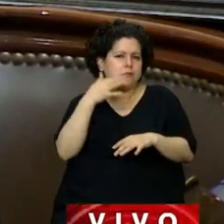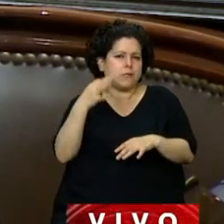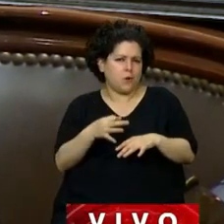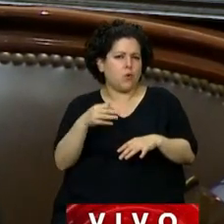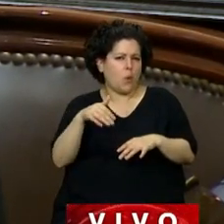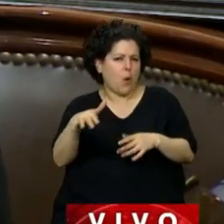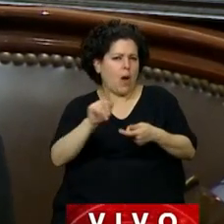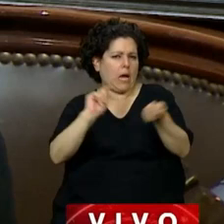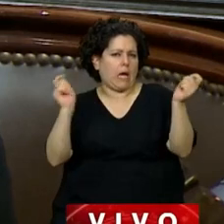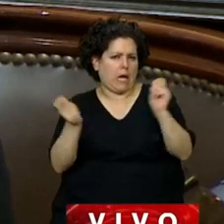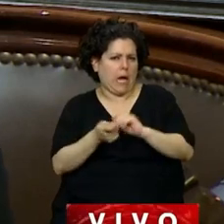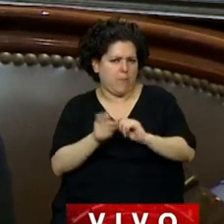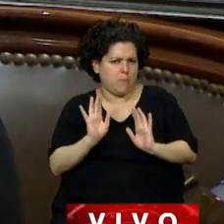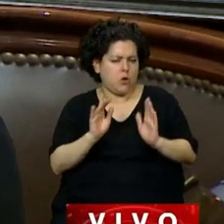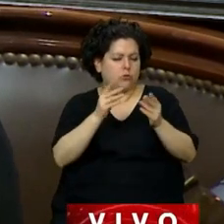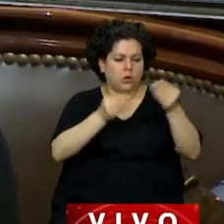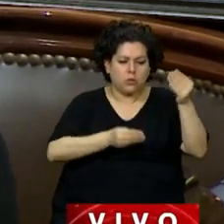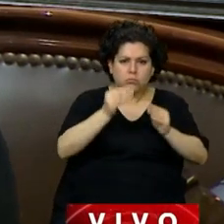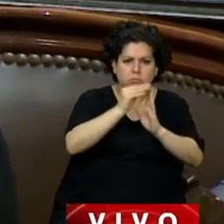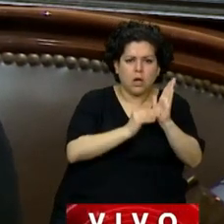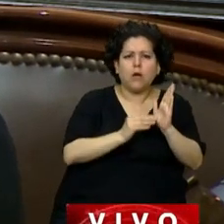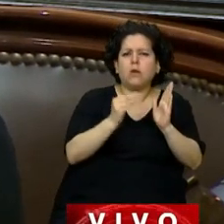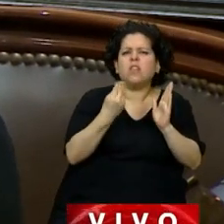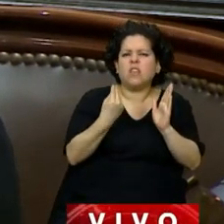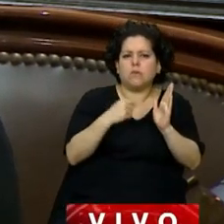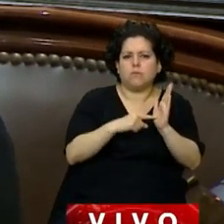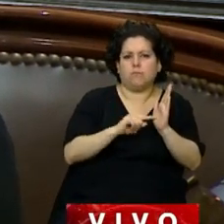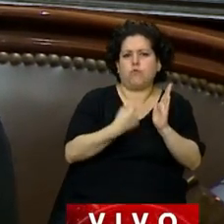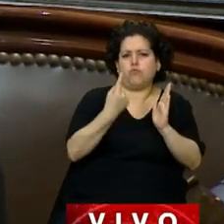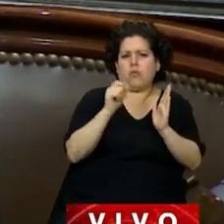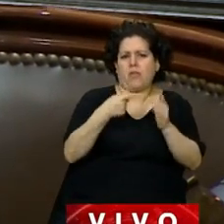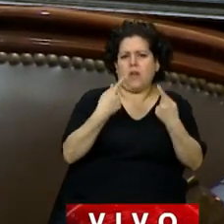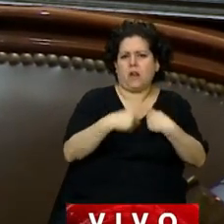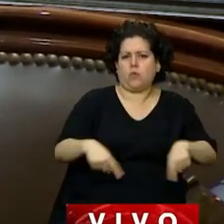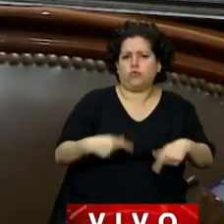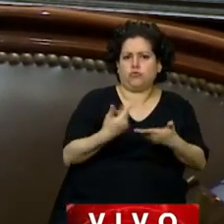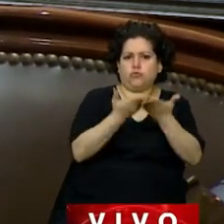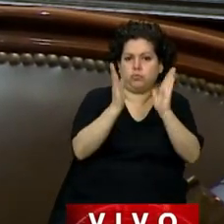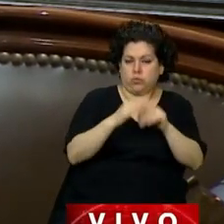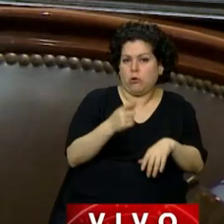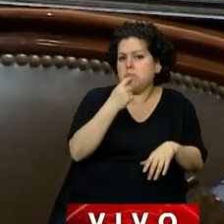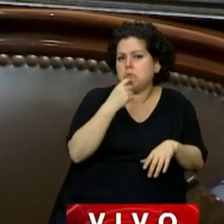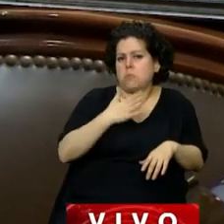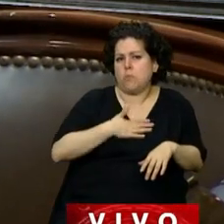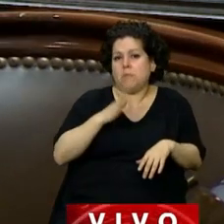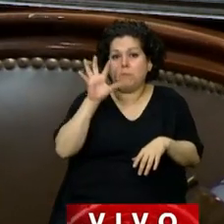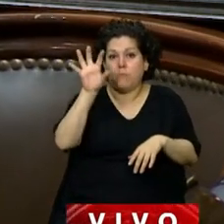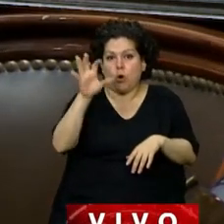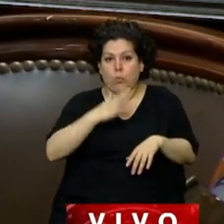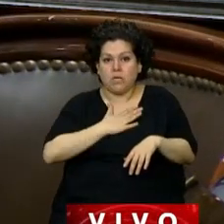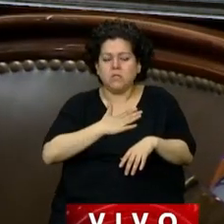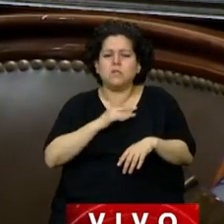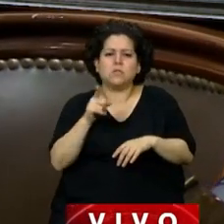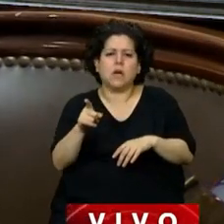muchísimos cambios al uso de los recursos públicos. En mi provincia, sin ir más lejos, estamos